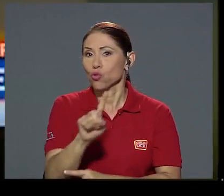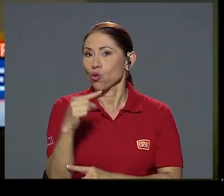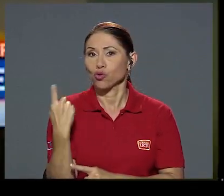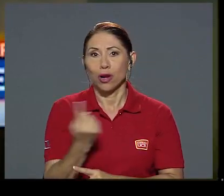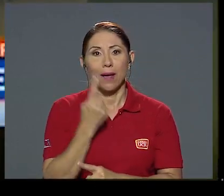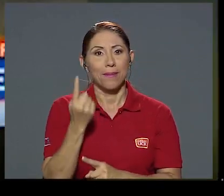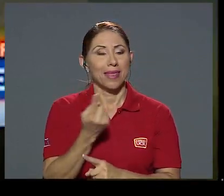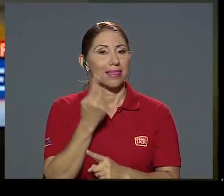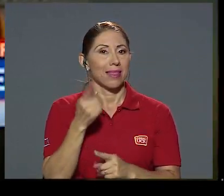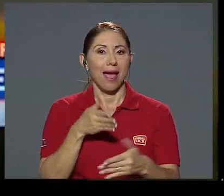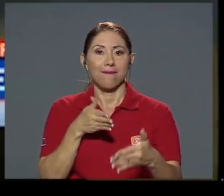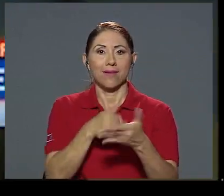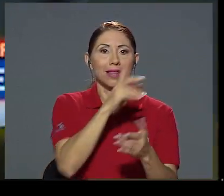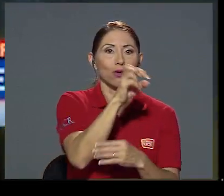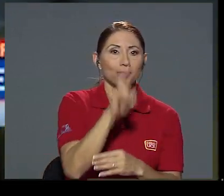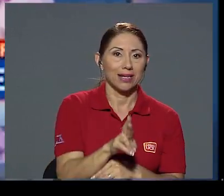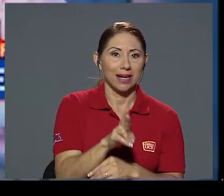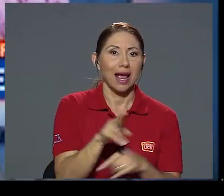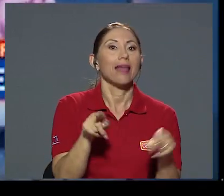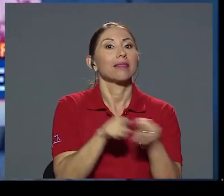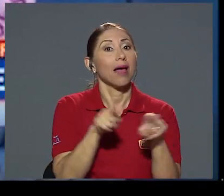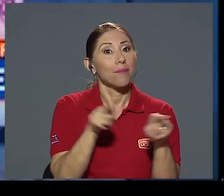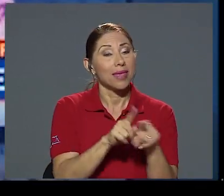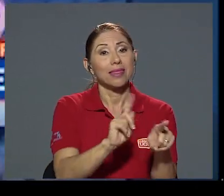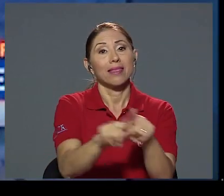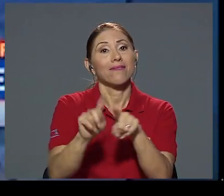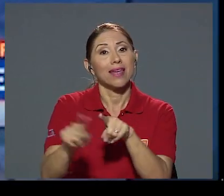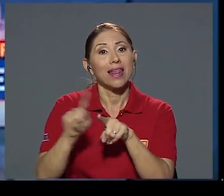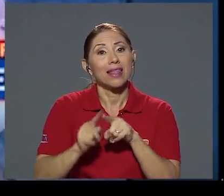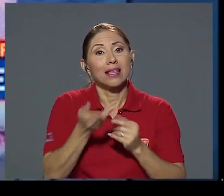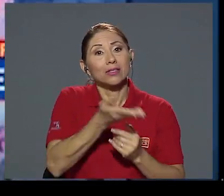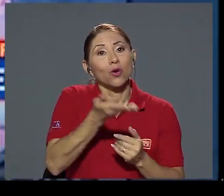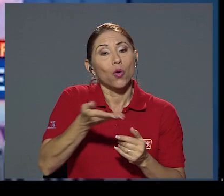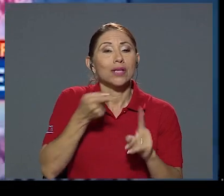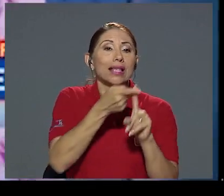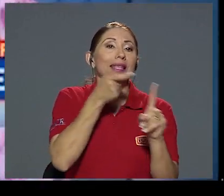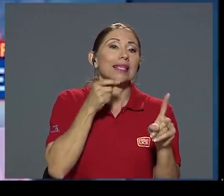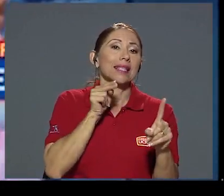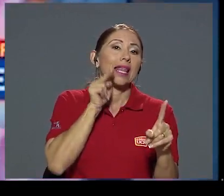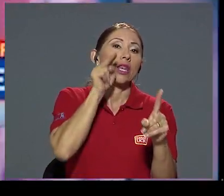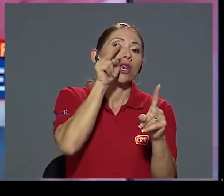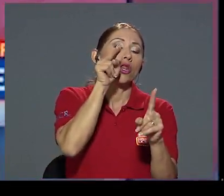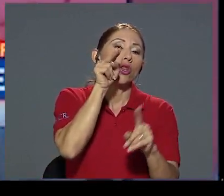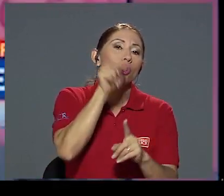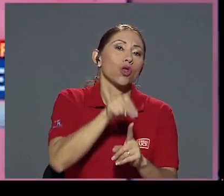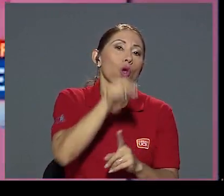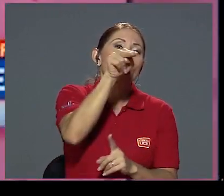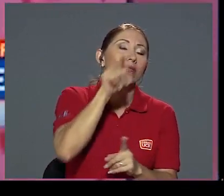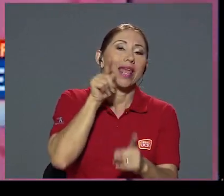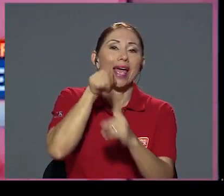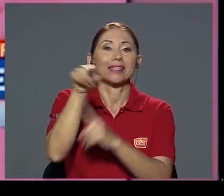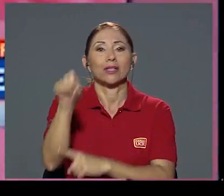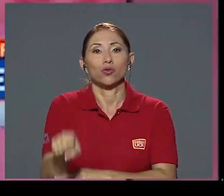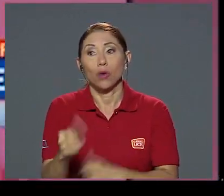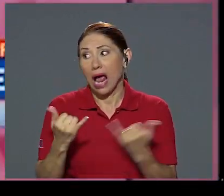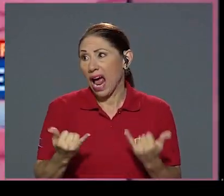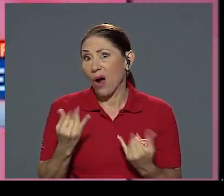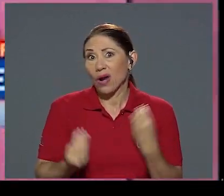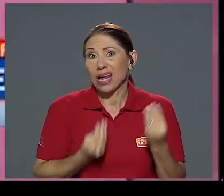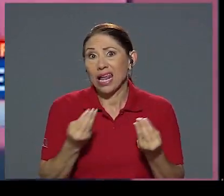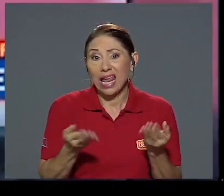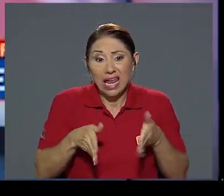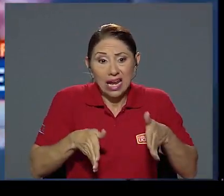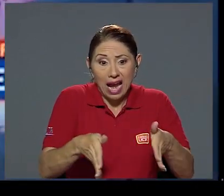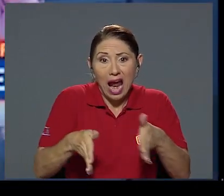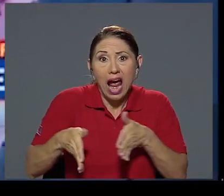del sur que llevan sus mercancías hacia el norte y del norte hacia el sur, ¿verdad? En estos días incluso se están dando afectaciones porque hay bloqueos en las